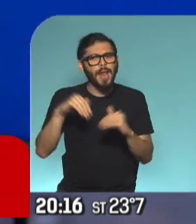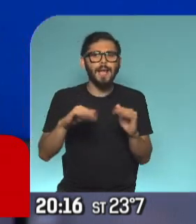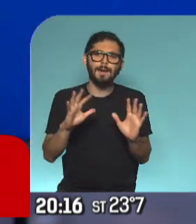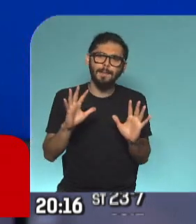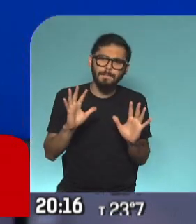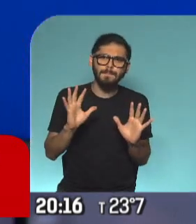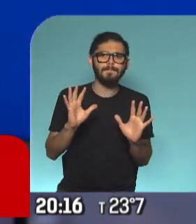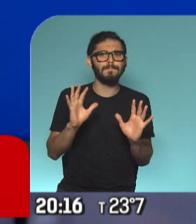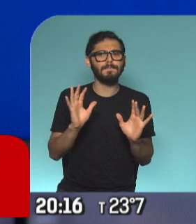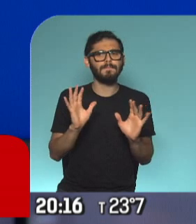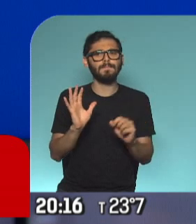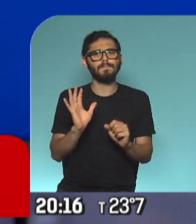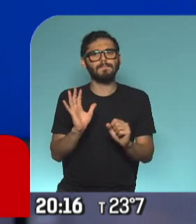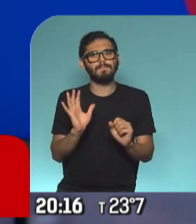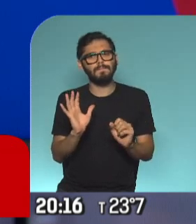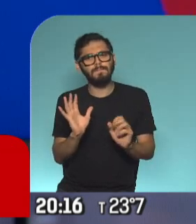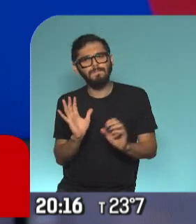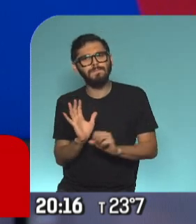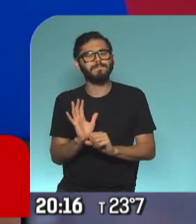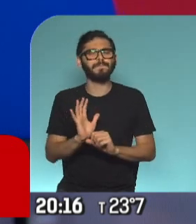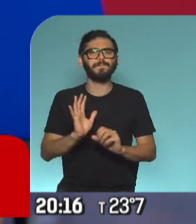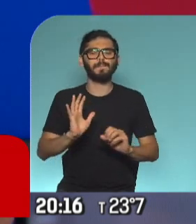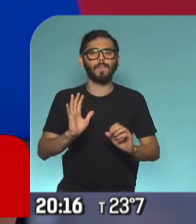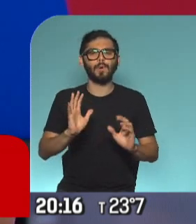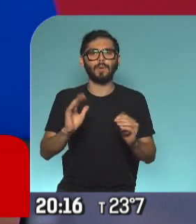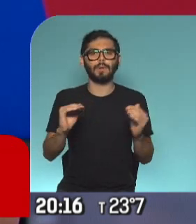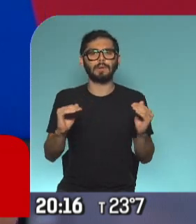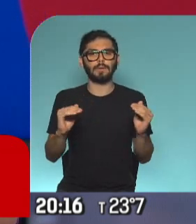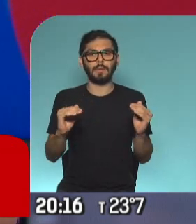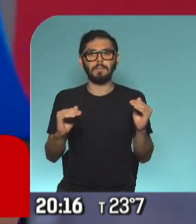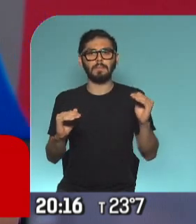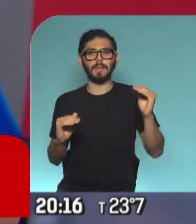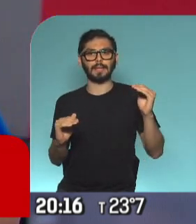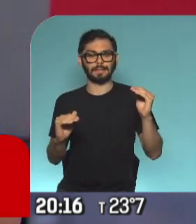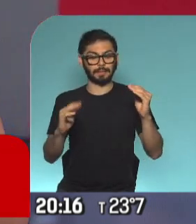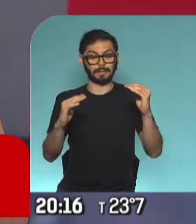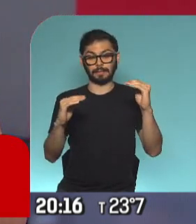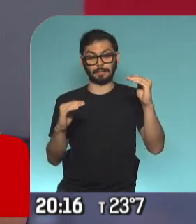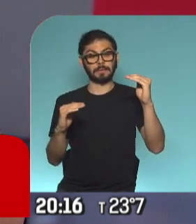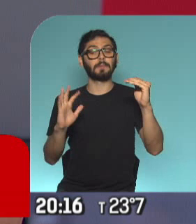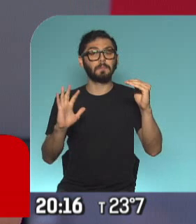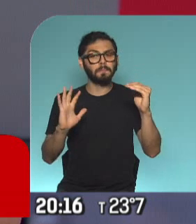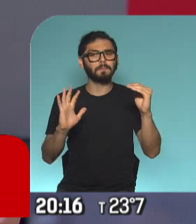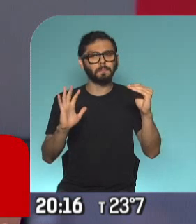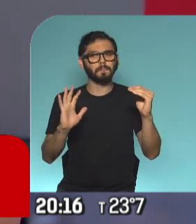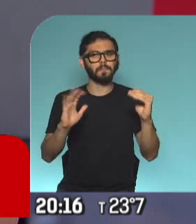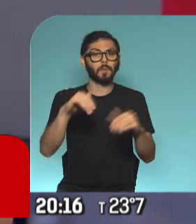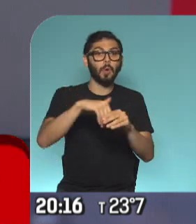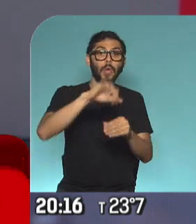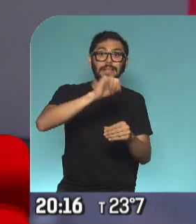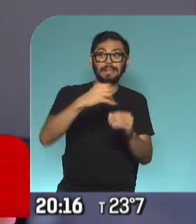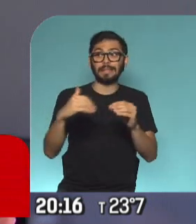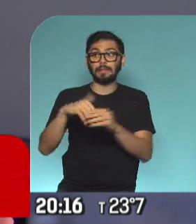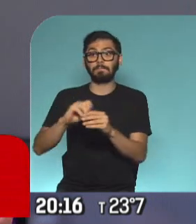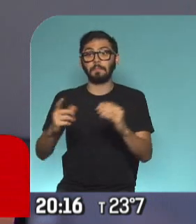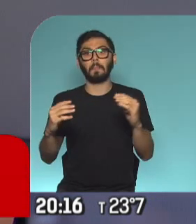si querés, un margen un poquito mayor para la aprobación del aborto, un poco mayor al resultado que tuvo la